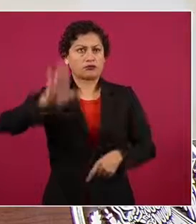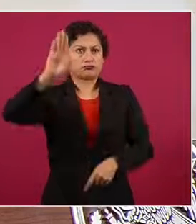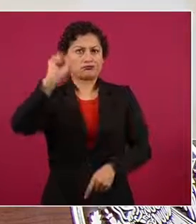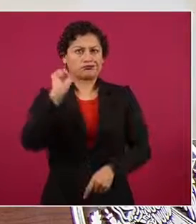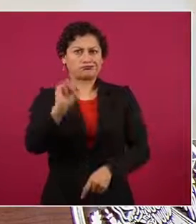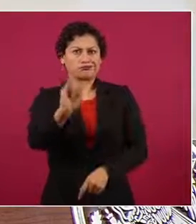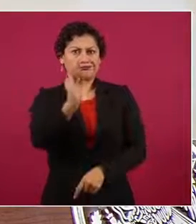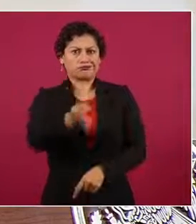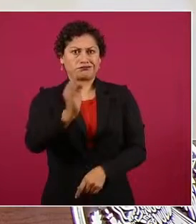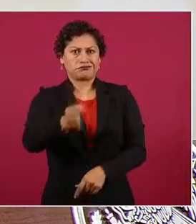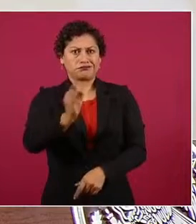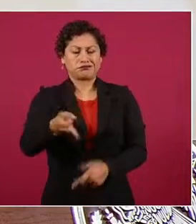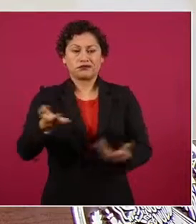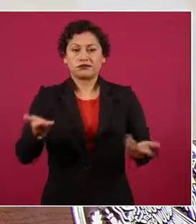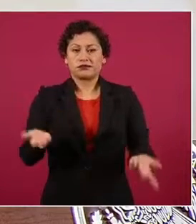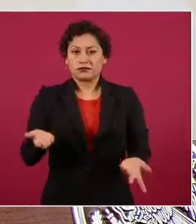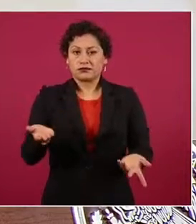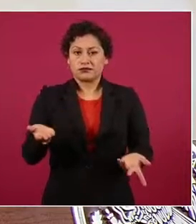confianza